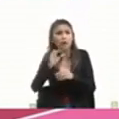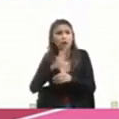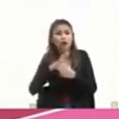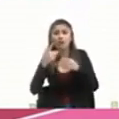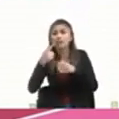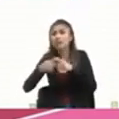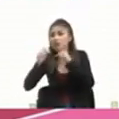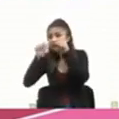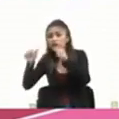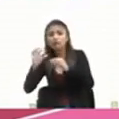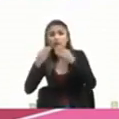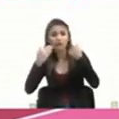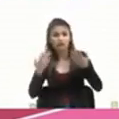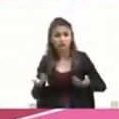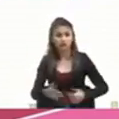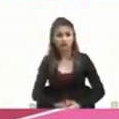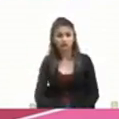atienda?